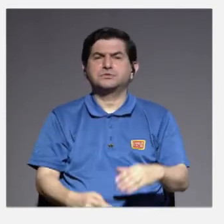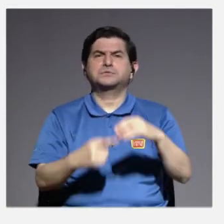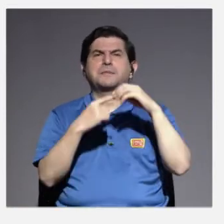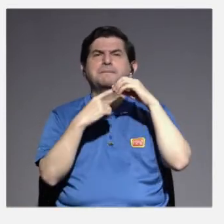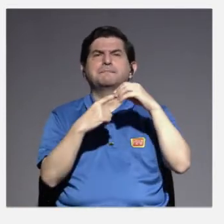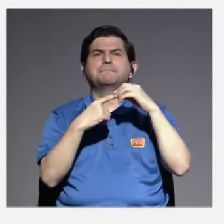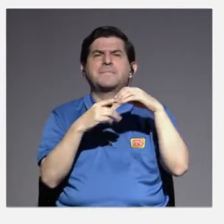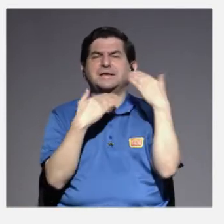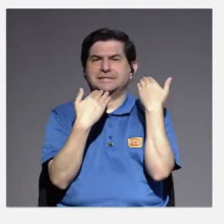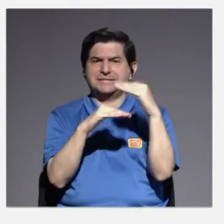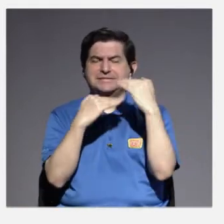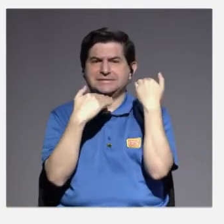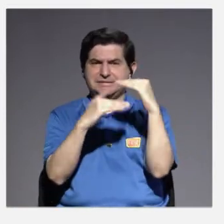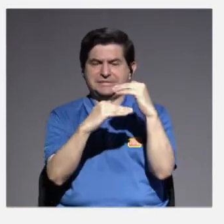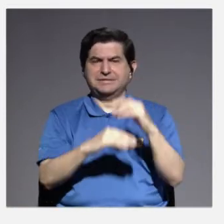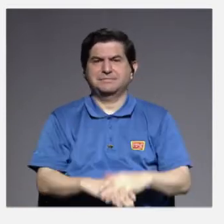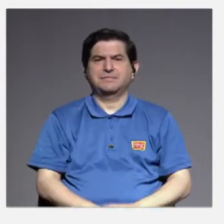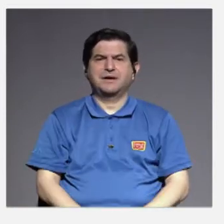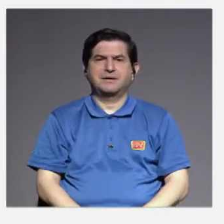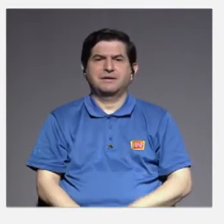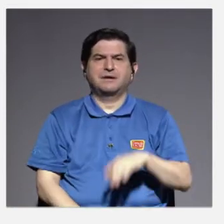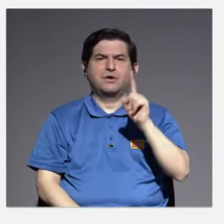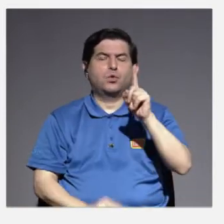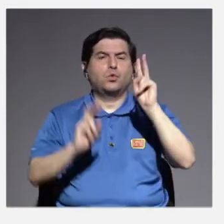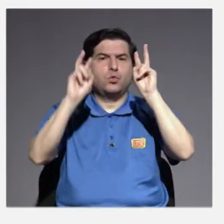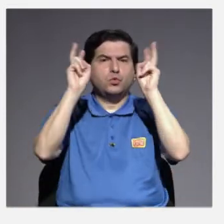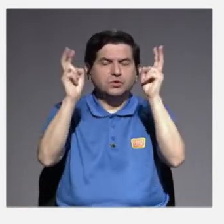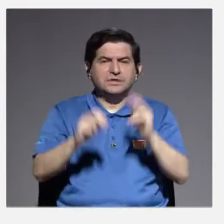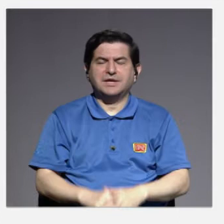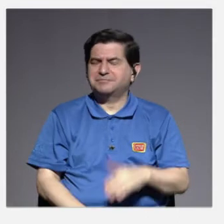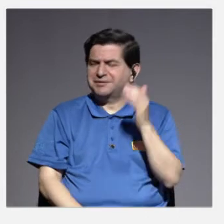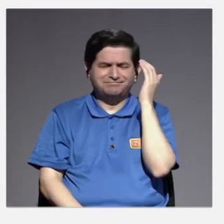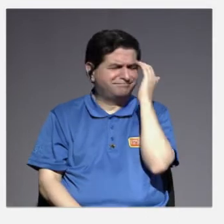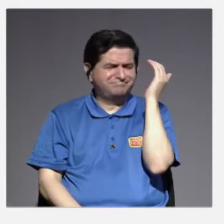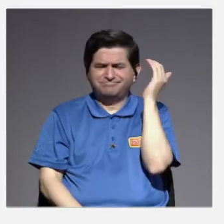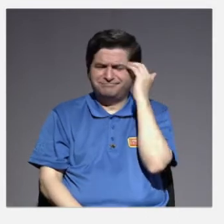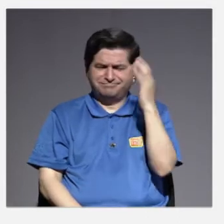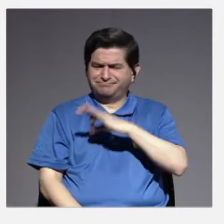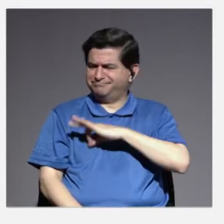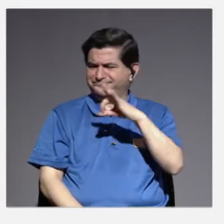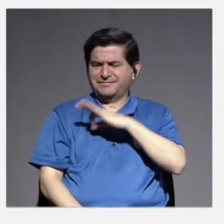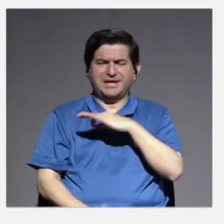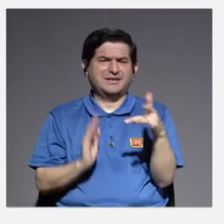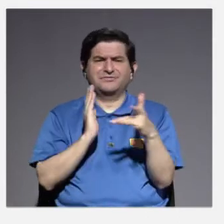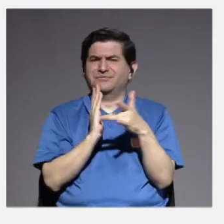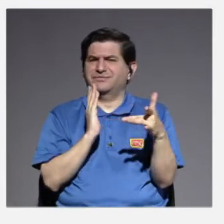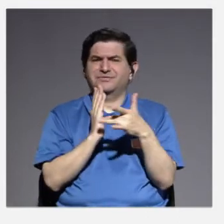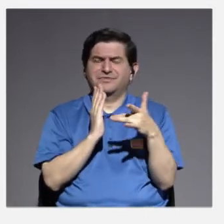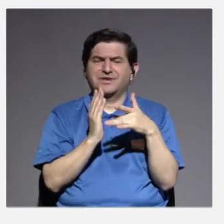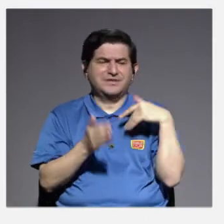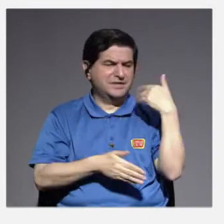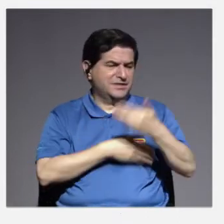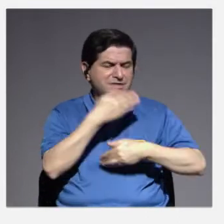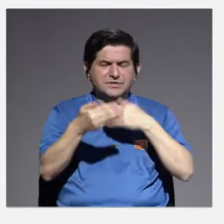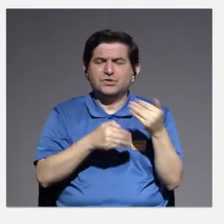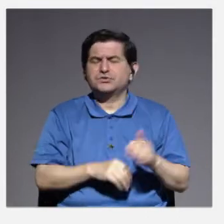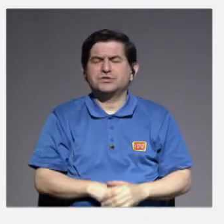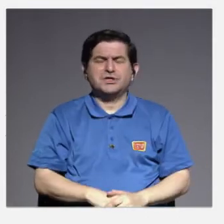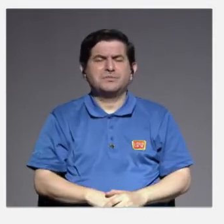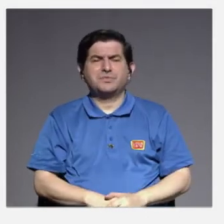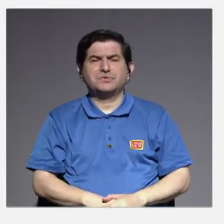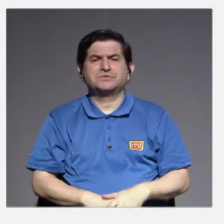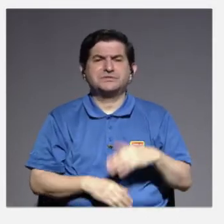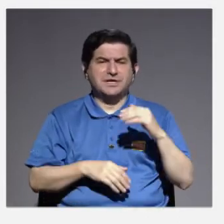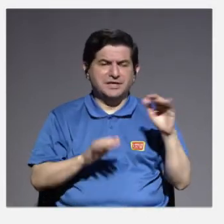principales limitantes tienen que ver con un tema de desconocimiento sobre los beneficios que la tecnología y los procesos de digitalización pueden